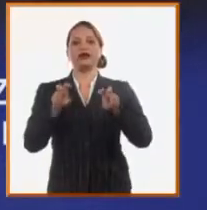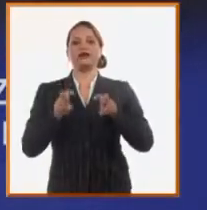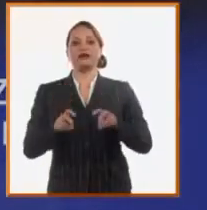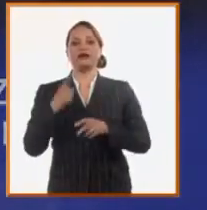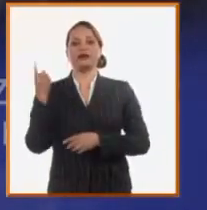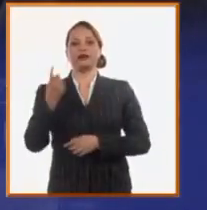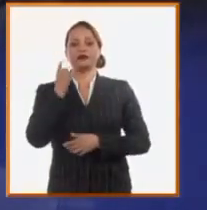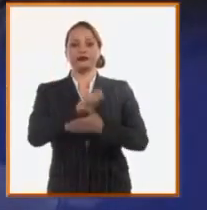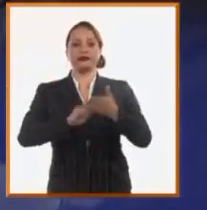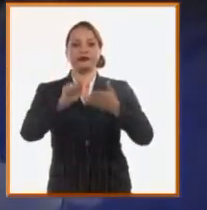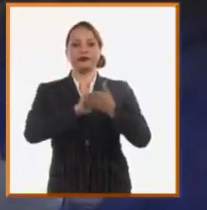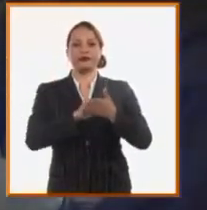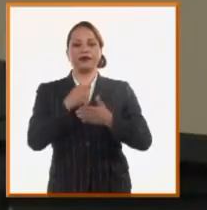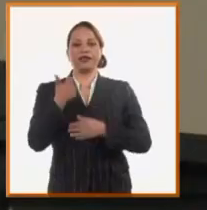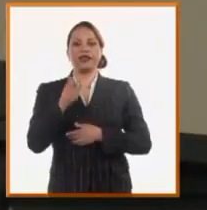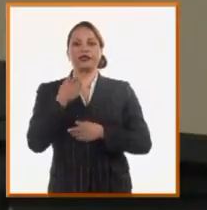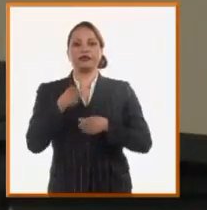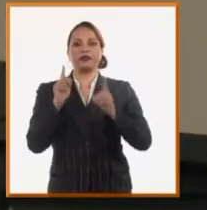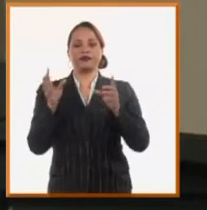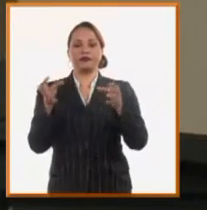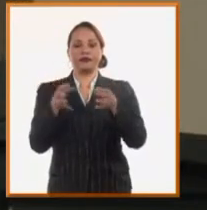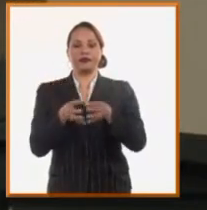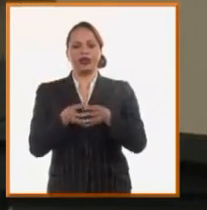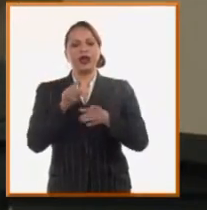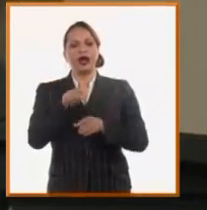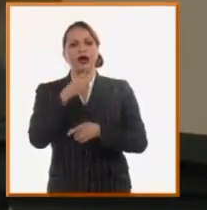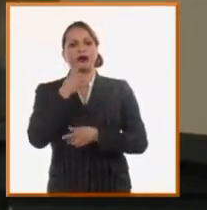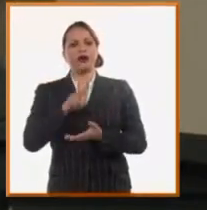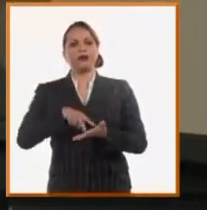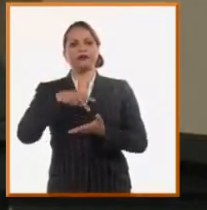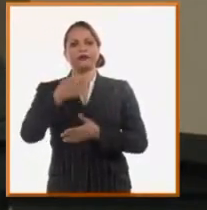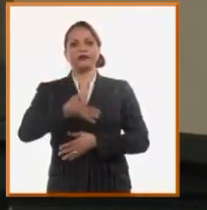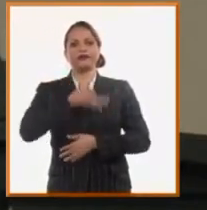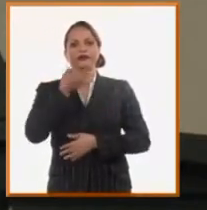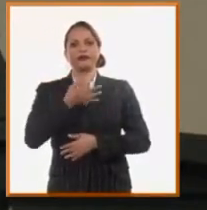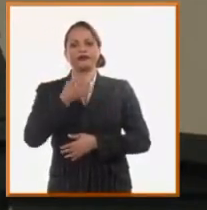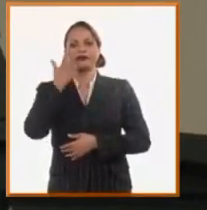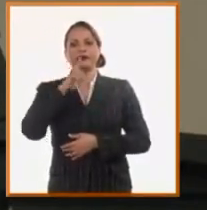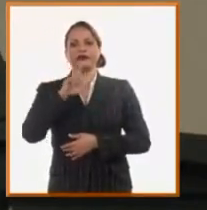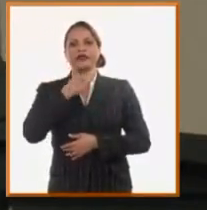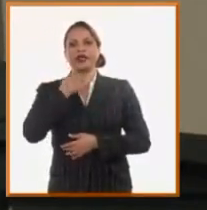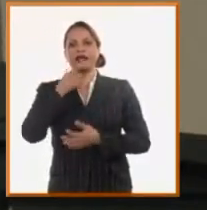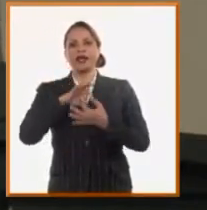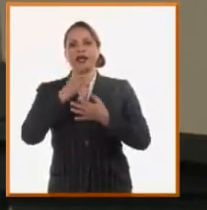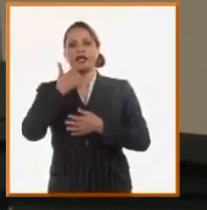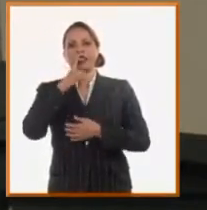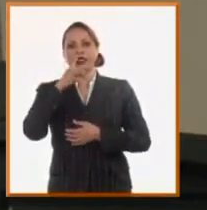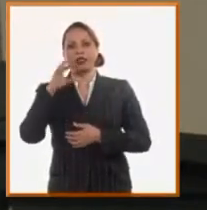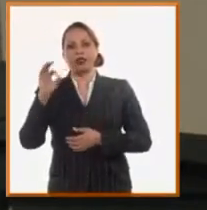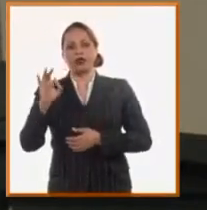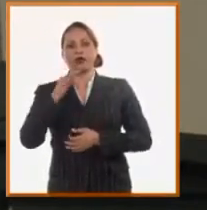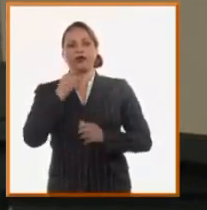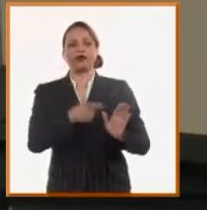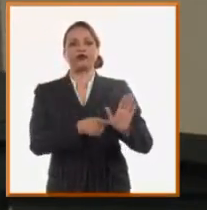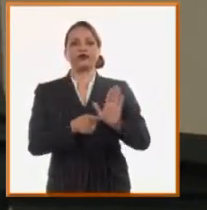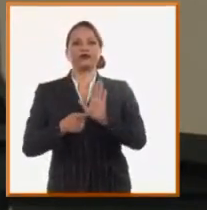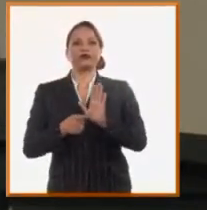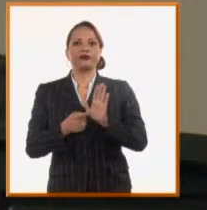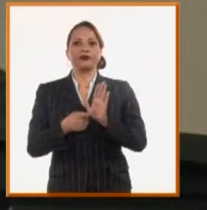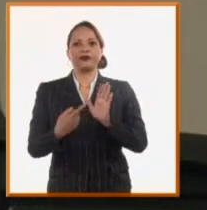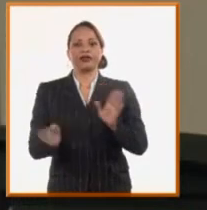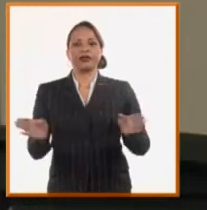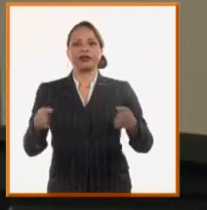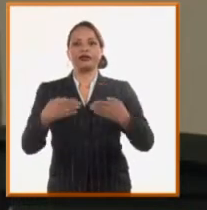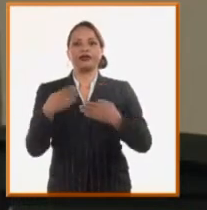Poder Popular en su 10ª legislatura. Le vamos a dar la palabra al compañero Alejandro para que presente el estimado de cierre